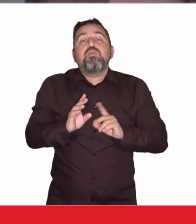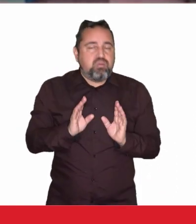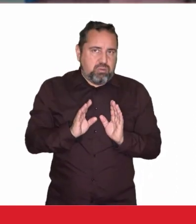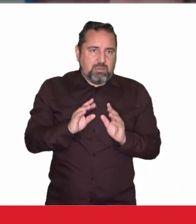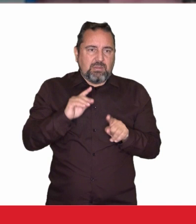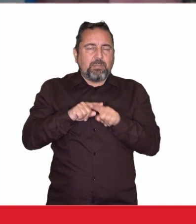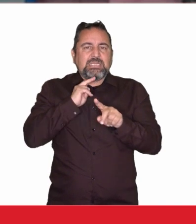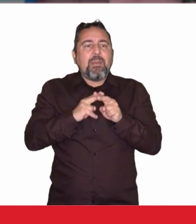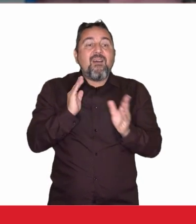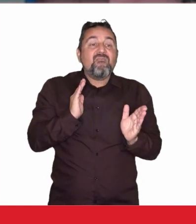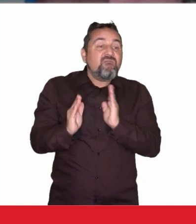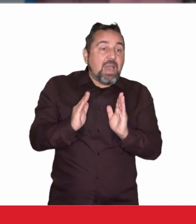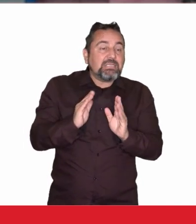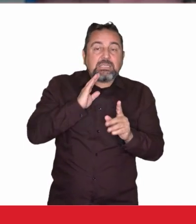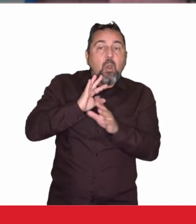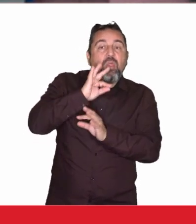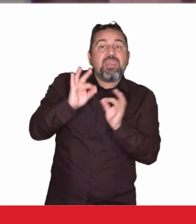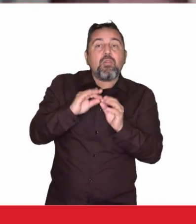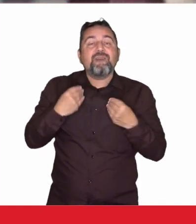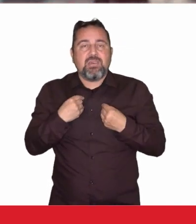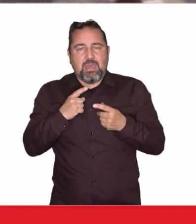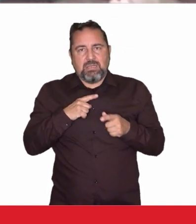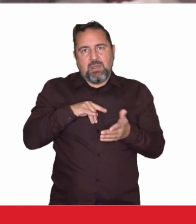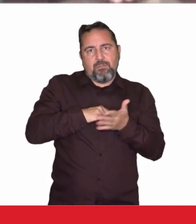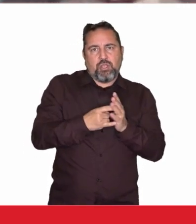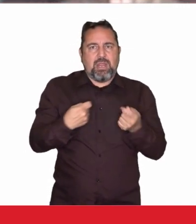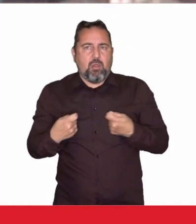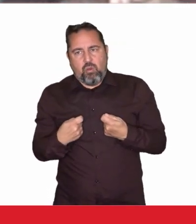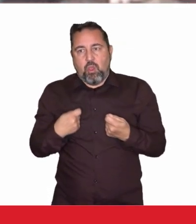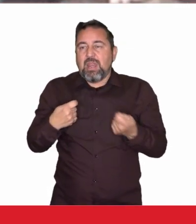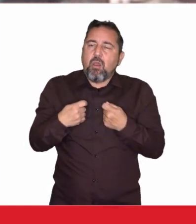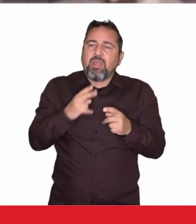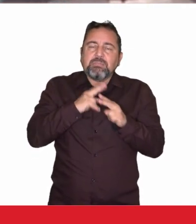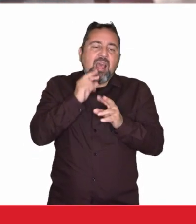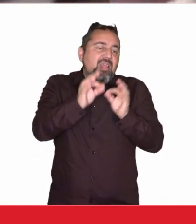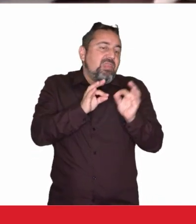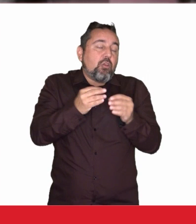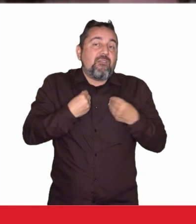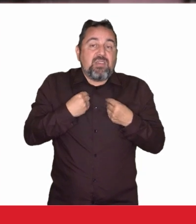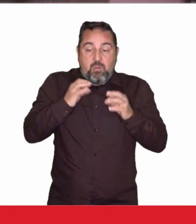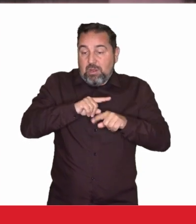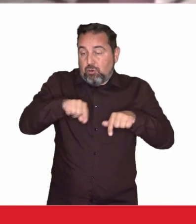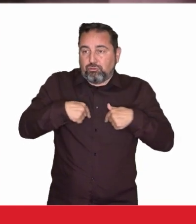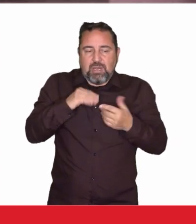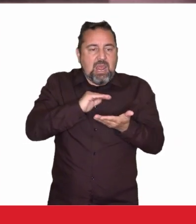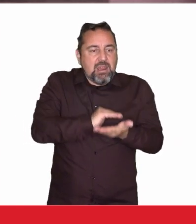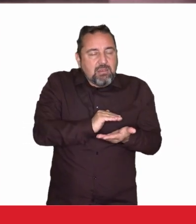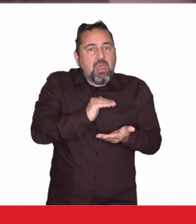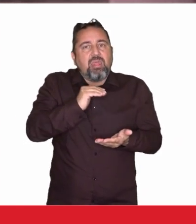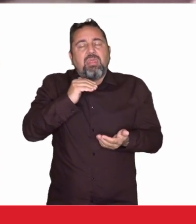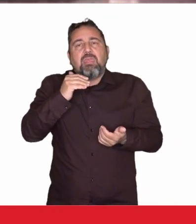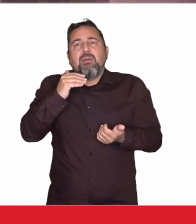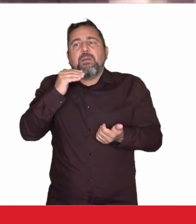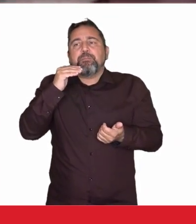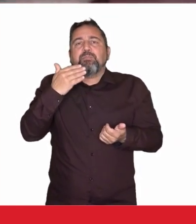¿vale? Según la fase en la que estéis o el ciclo de vida del proyecto en el que está el negocio, ¿vale? Es decir, un negocio tiene ciclos de vida como todos